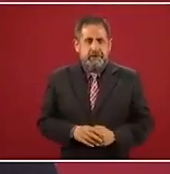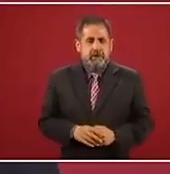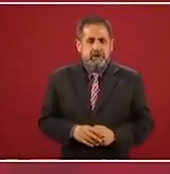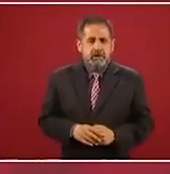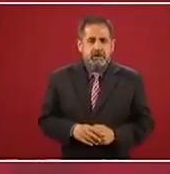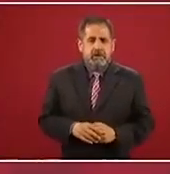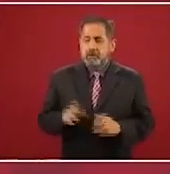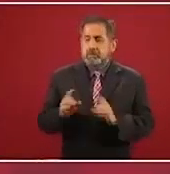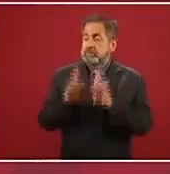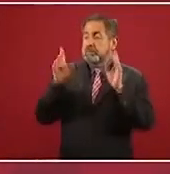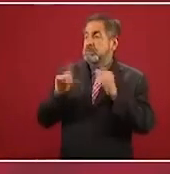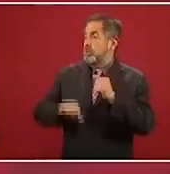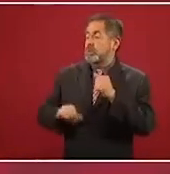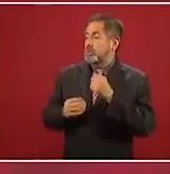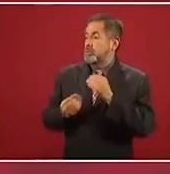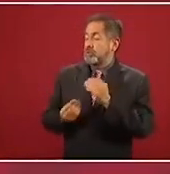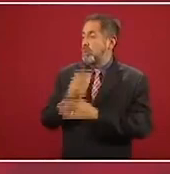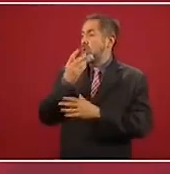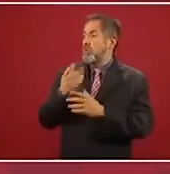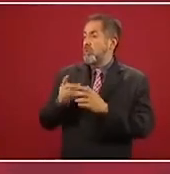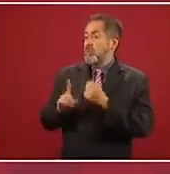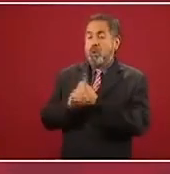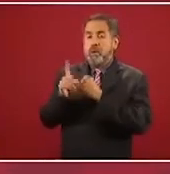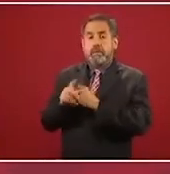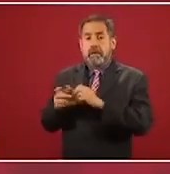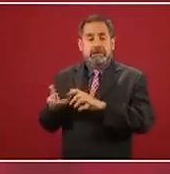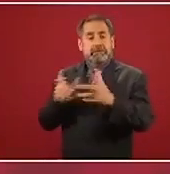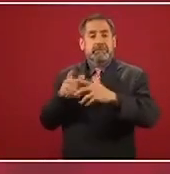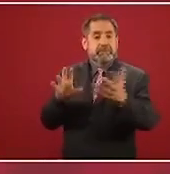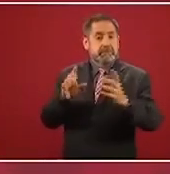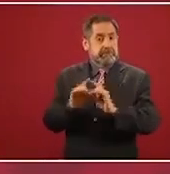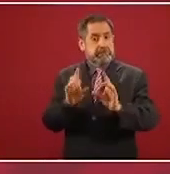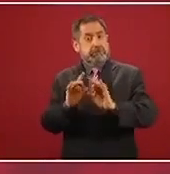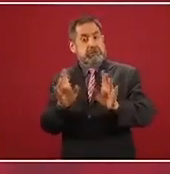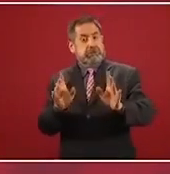De la nada, de repente surgió.